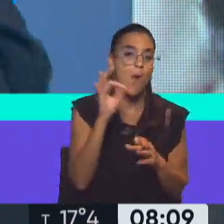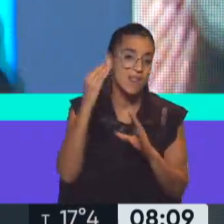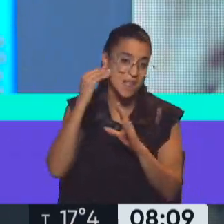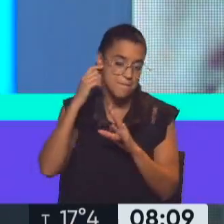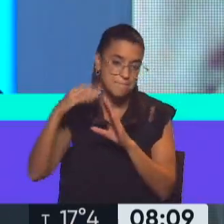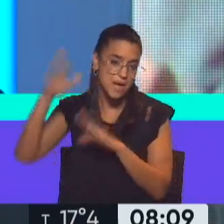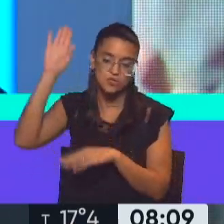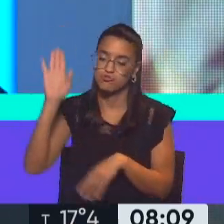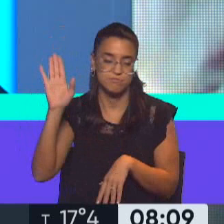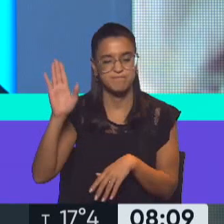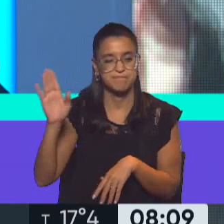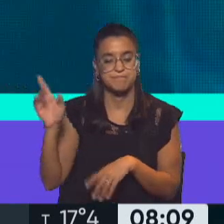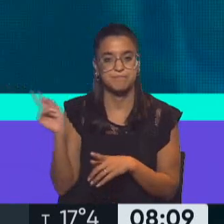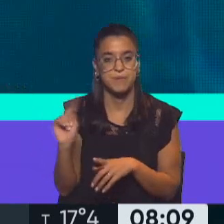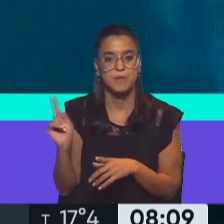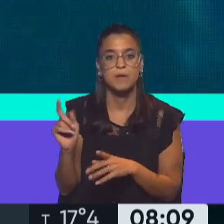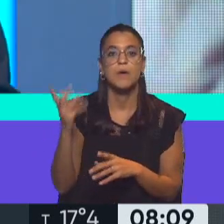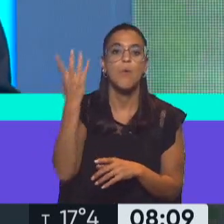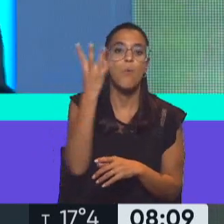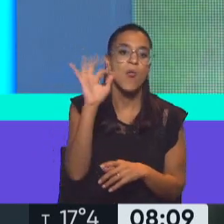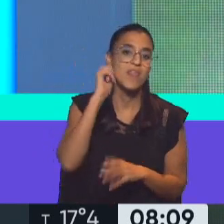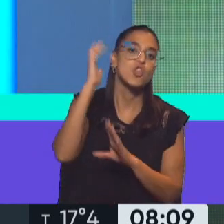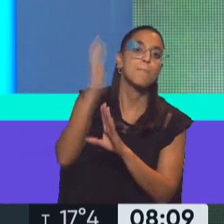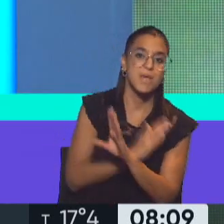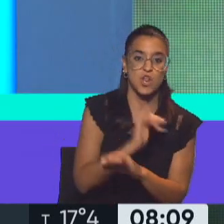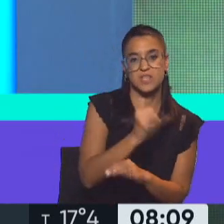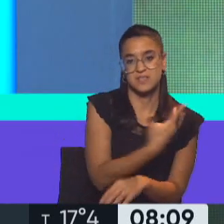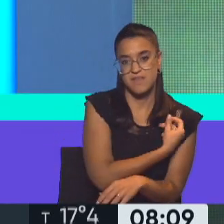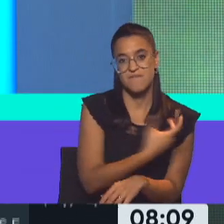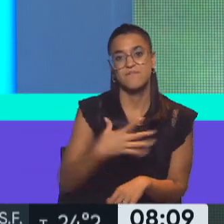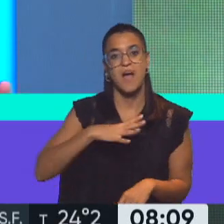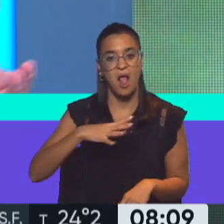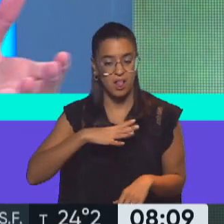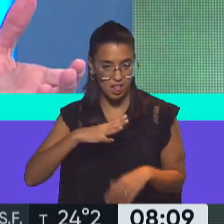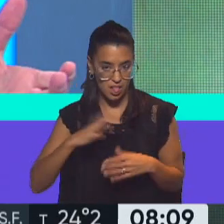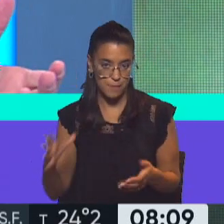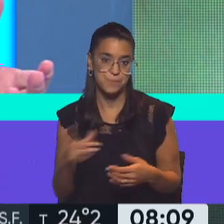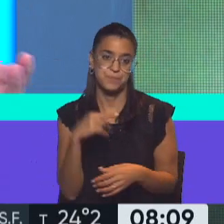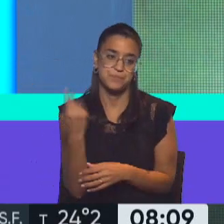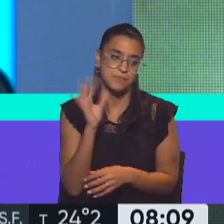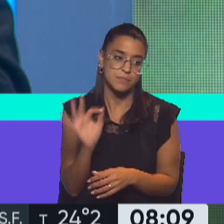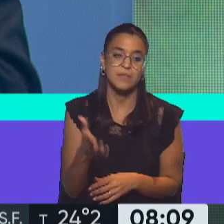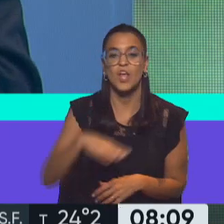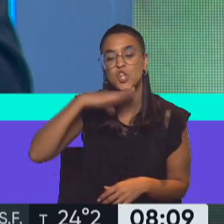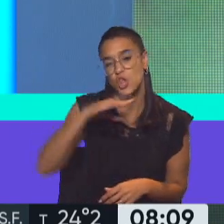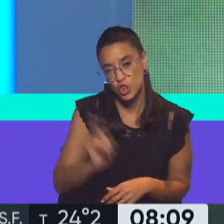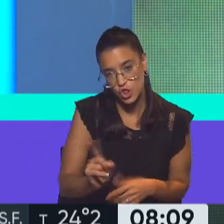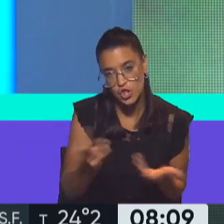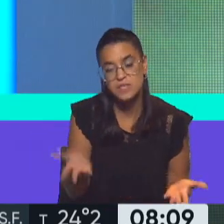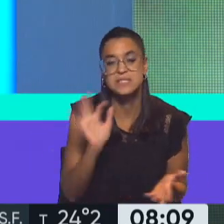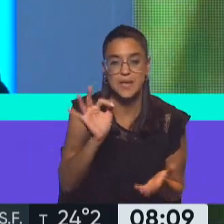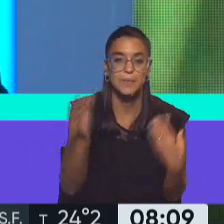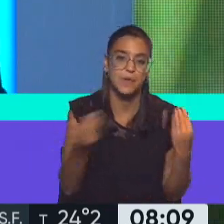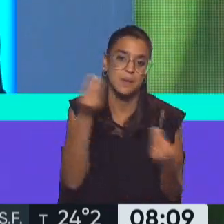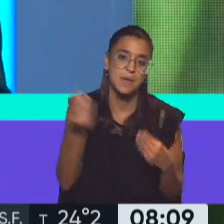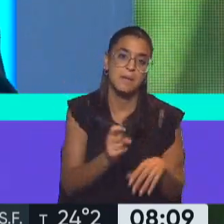40, mayoritariamente menores de 40 entonces. es menores de 40. Y sabemos que, digamos, nadie es tonto, sabemos qué ha pasado